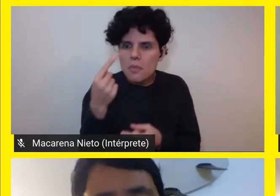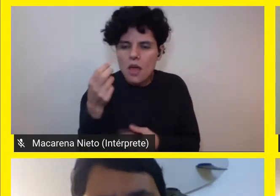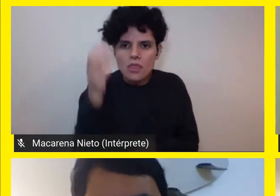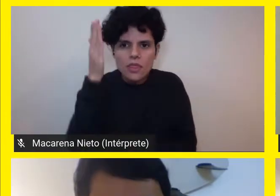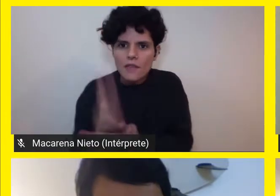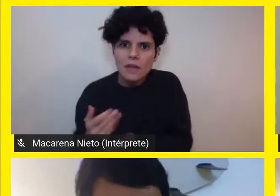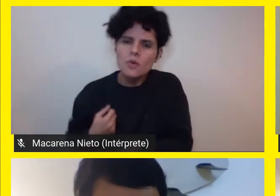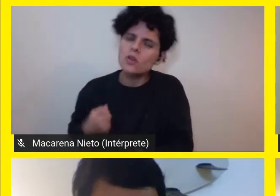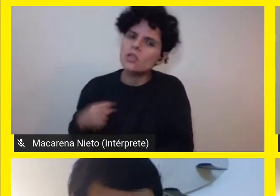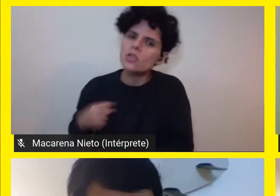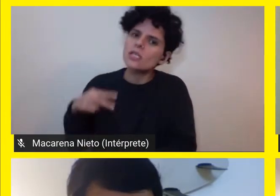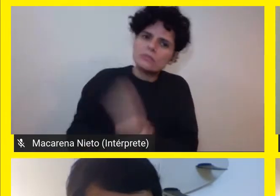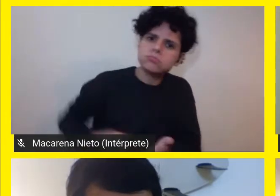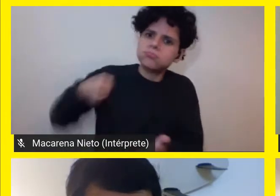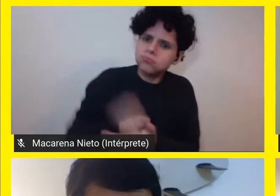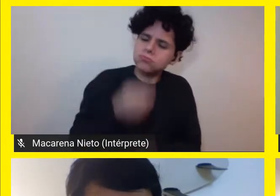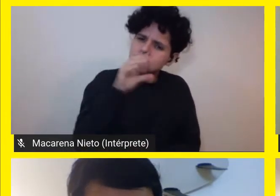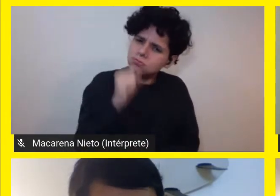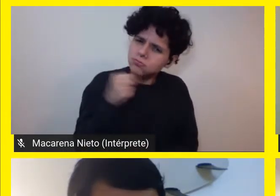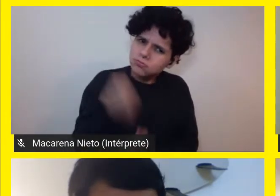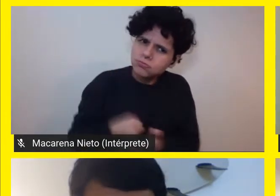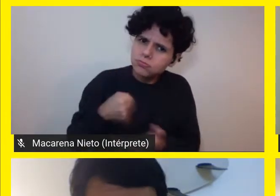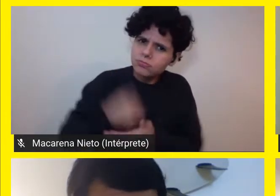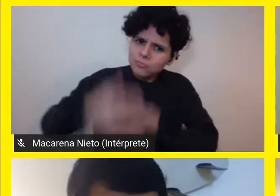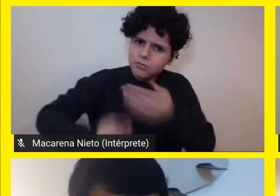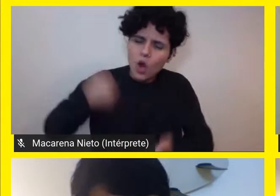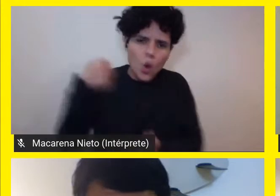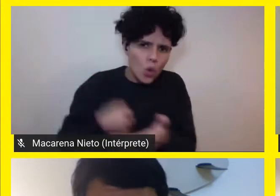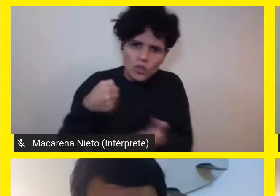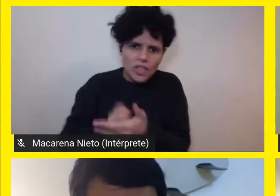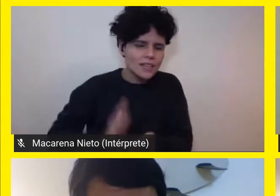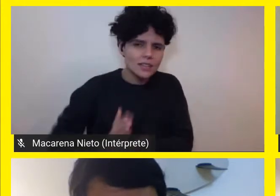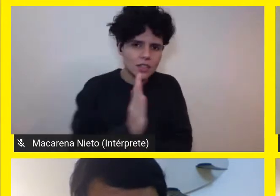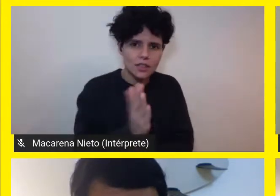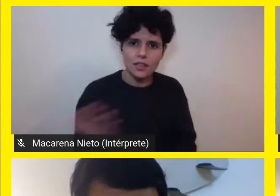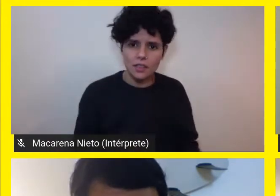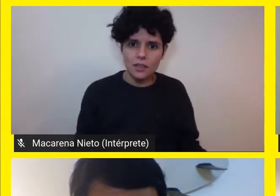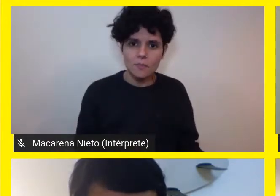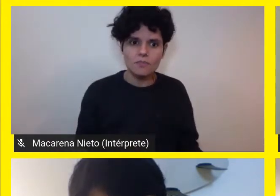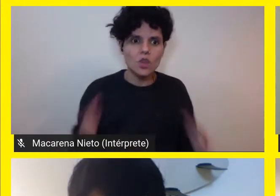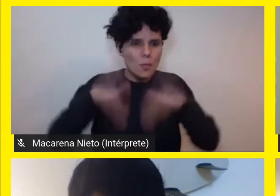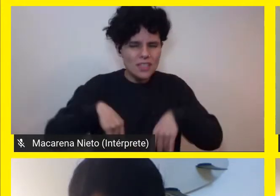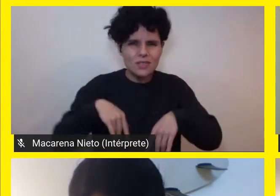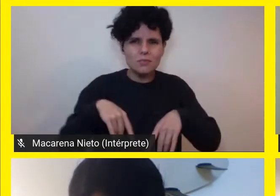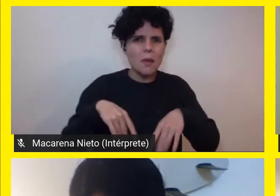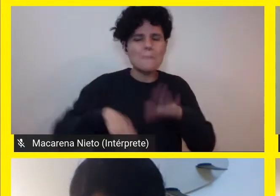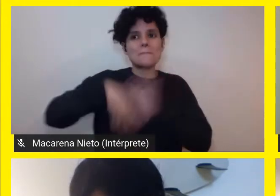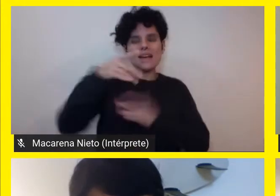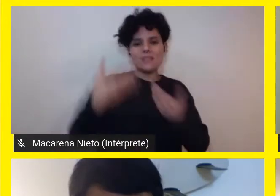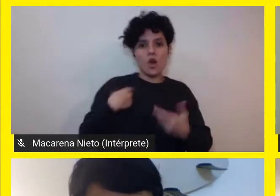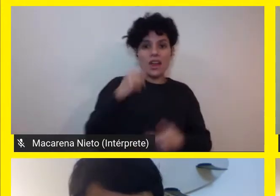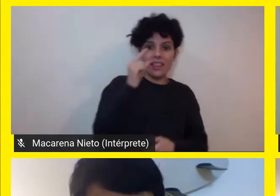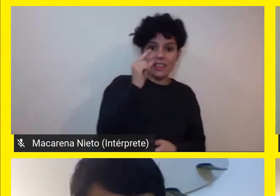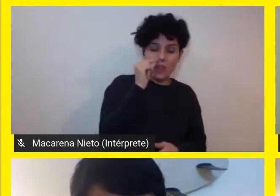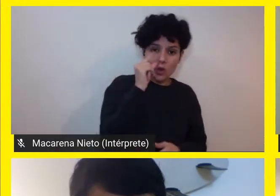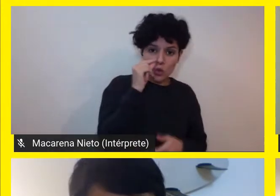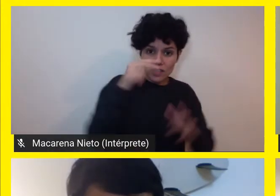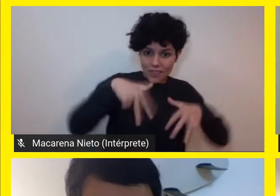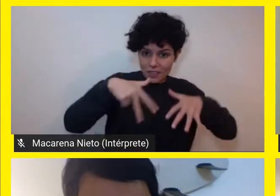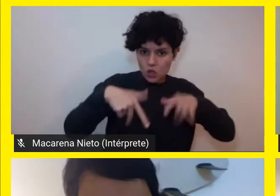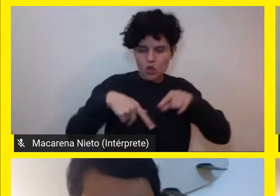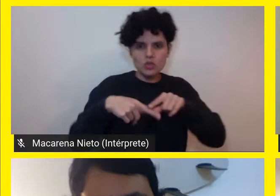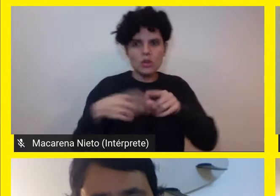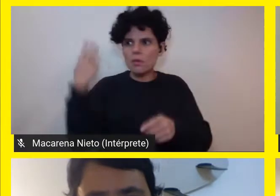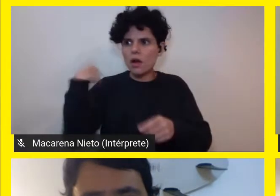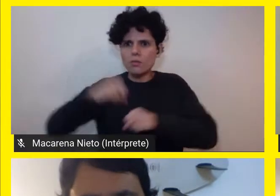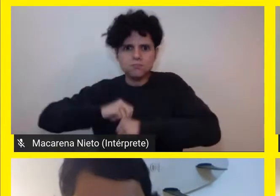hay que ser perseverante en esas luchas. Y, por cierto, más aún a propósito de lo ocurrido el 18 de octubre recién pasado. En relación a este